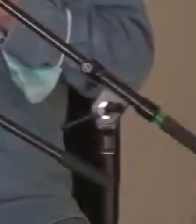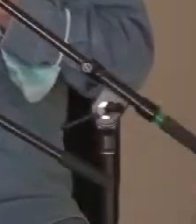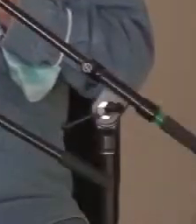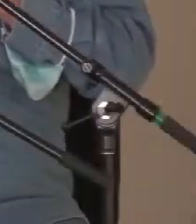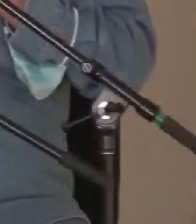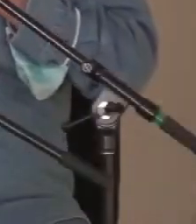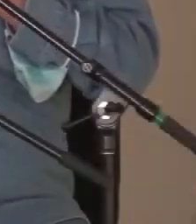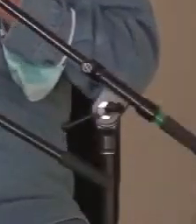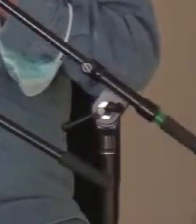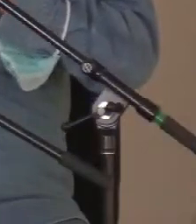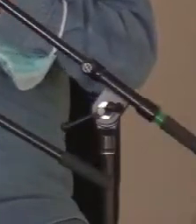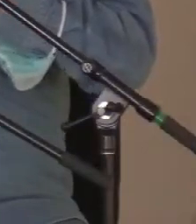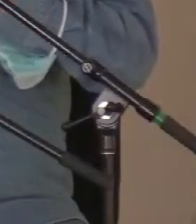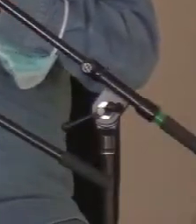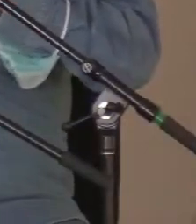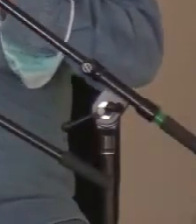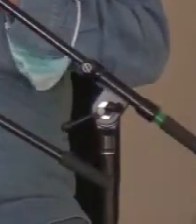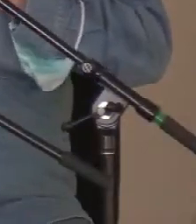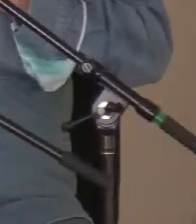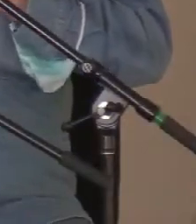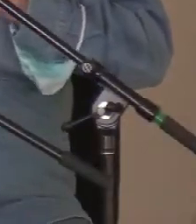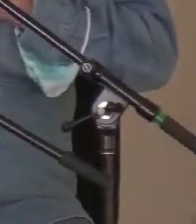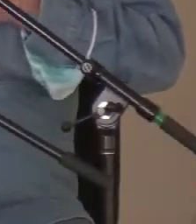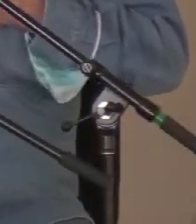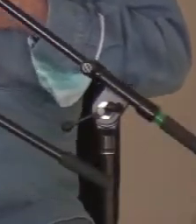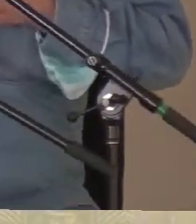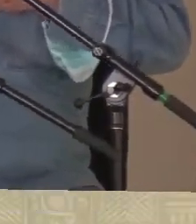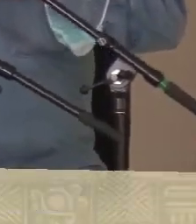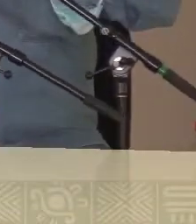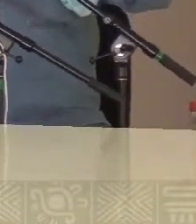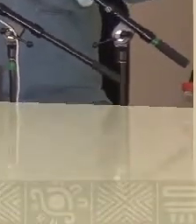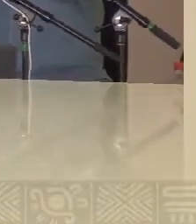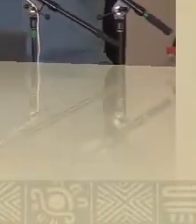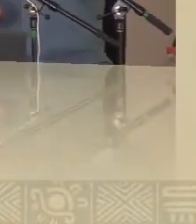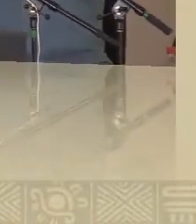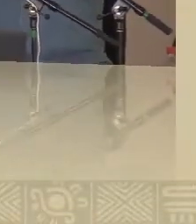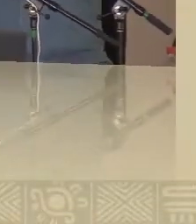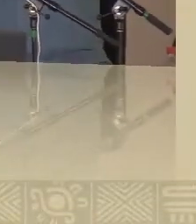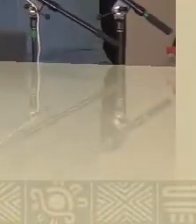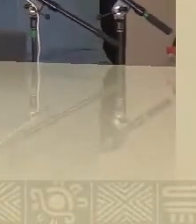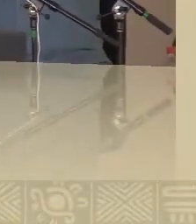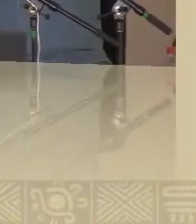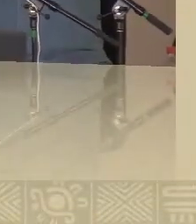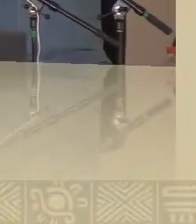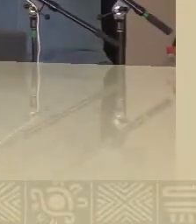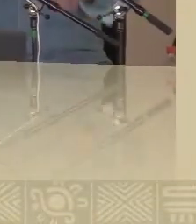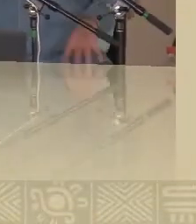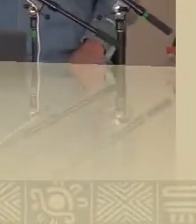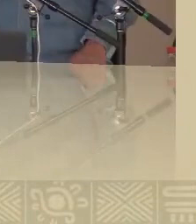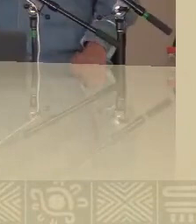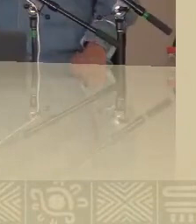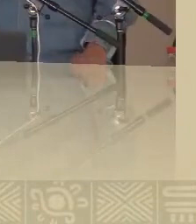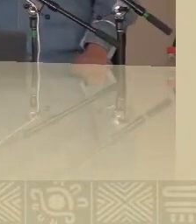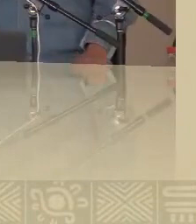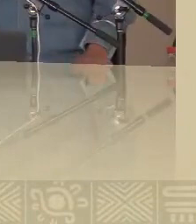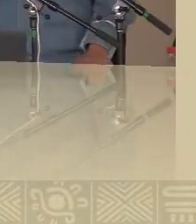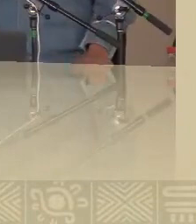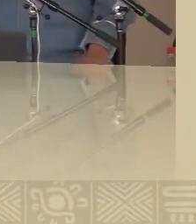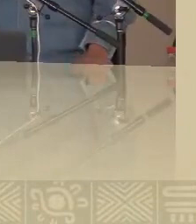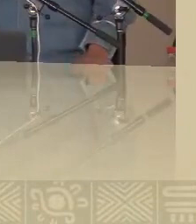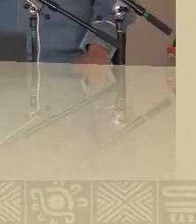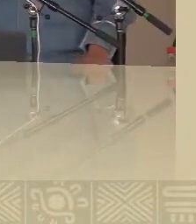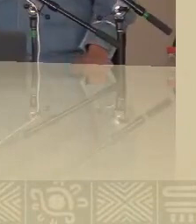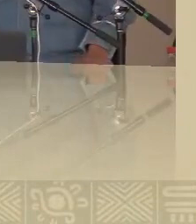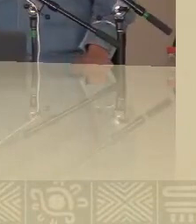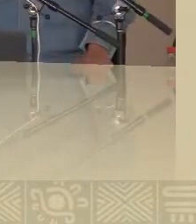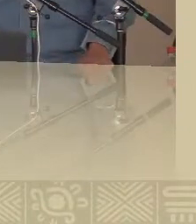tardes. Gracias, buenas tardes a todos. Gracias, Andrés. Hasta pronto. Chao, nos vemos en